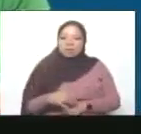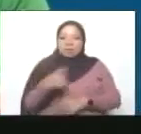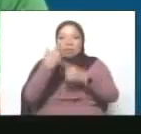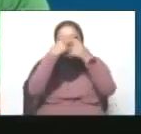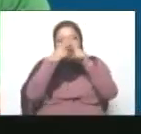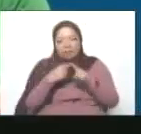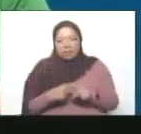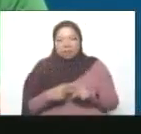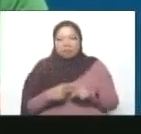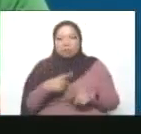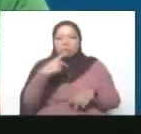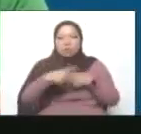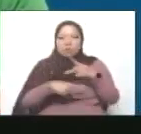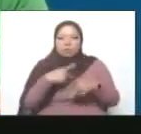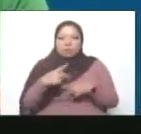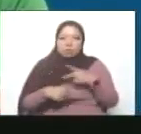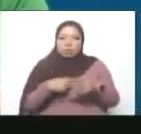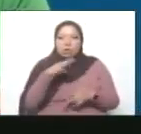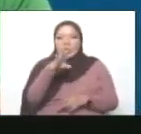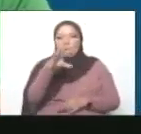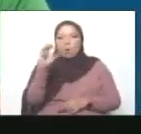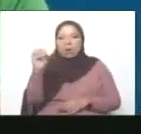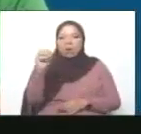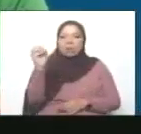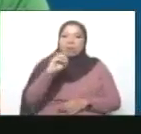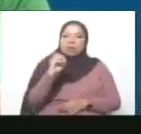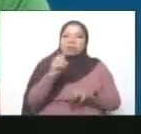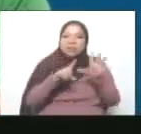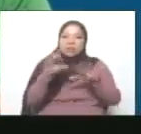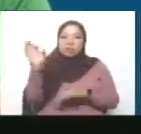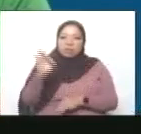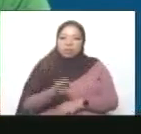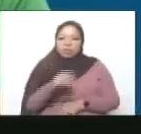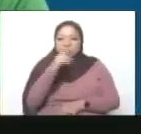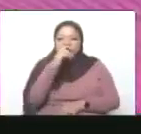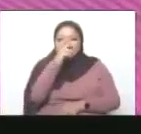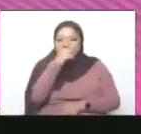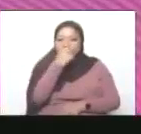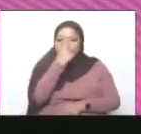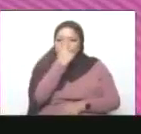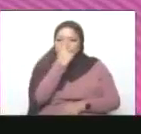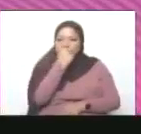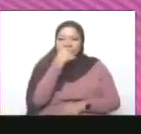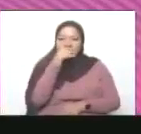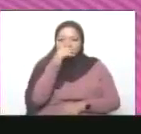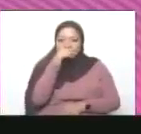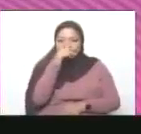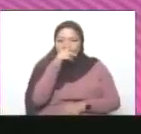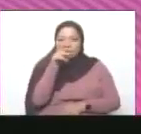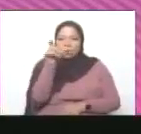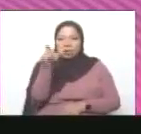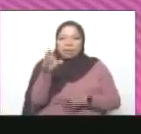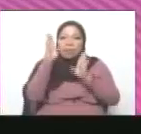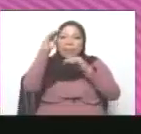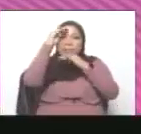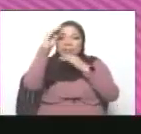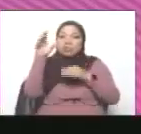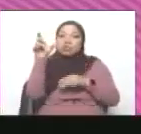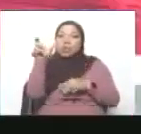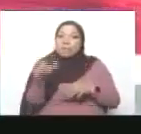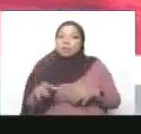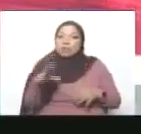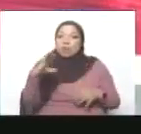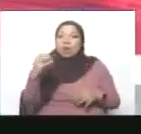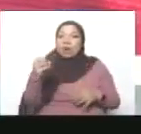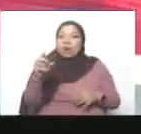estadísticas donde estamos manejando un 40-70%. De hecho, atención, nosotros... Atención, Castro Soteldo. Atención.